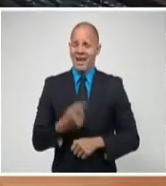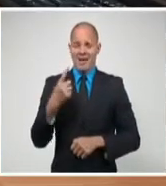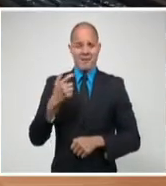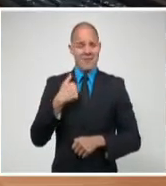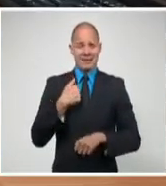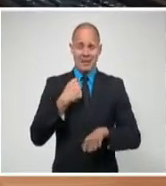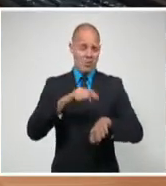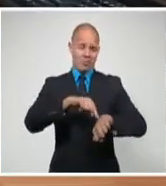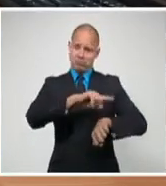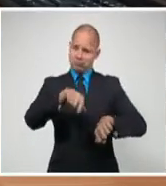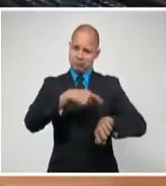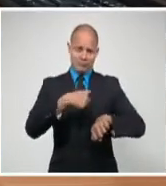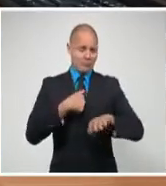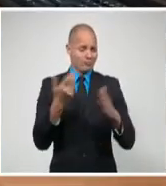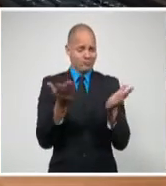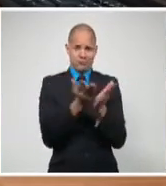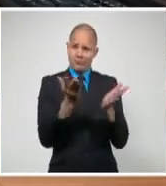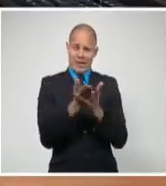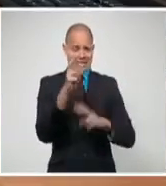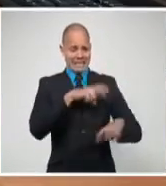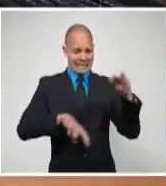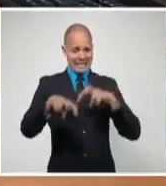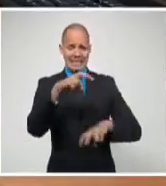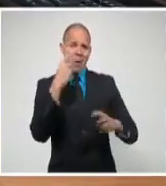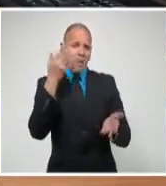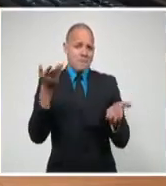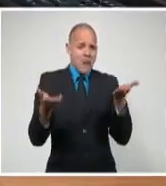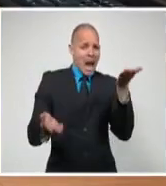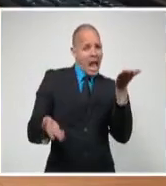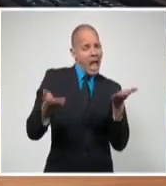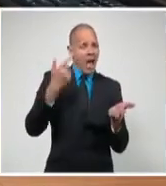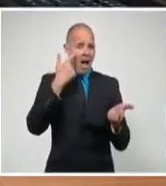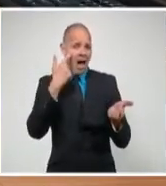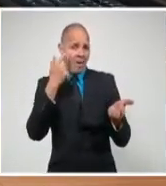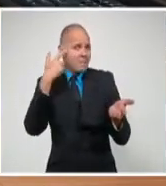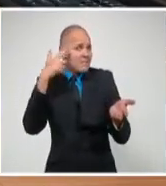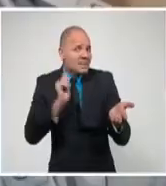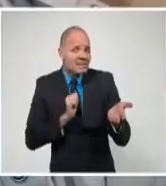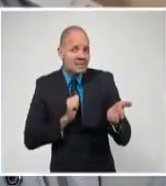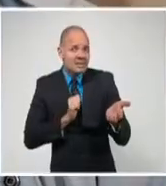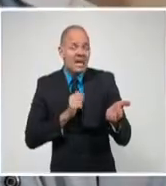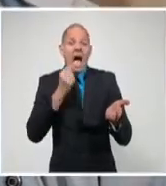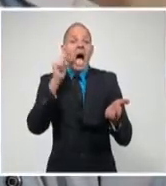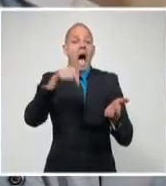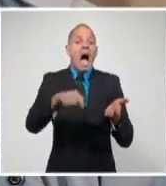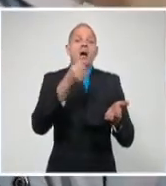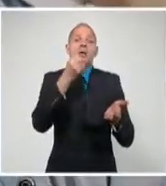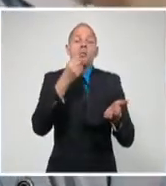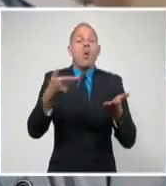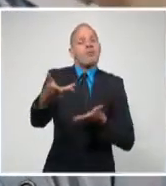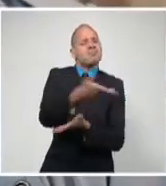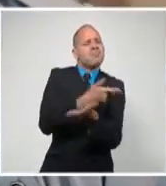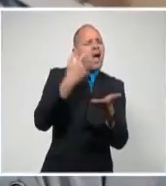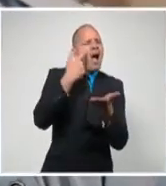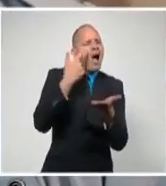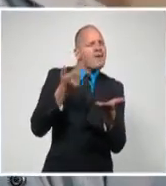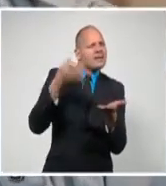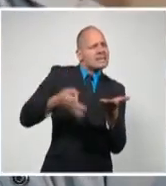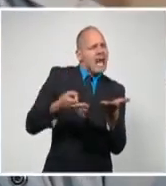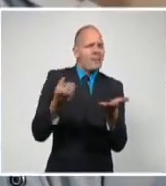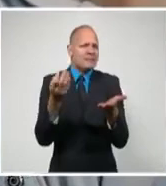su complejidad, ver que no es un camino unidireccional, que hay retrocesos, que hay debate. Durante la pandemia, la ciencia ha estado en el centro